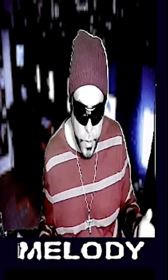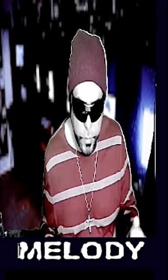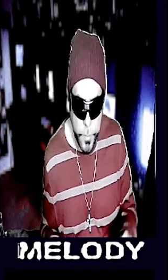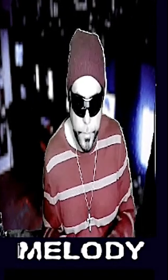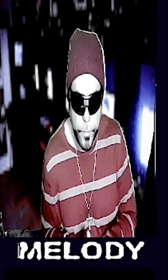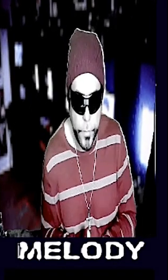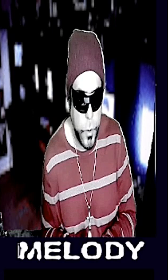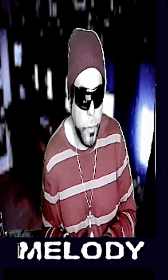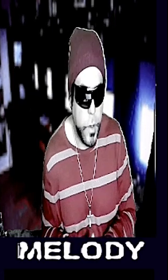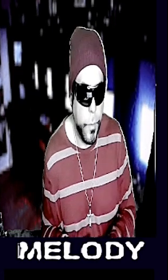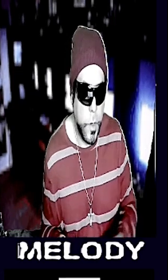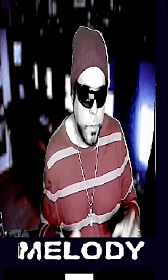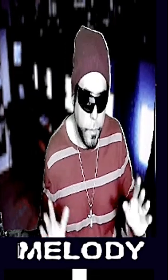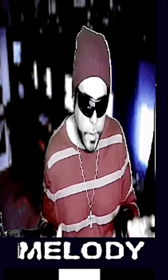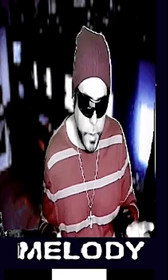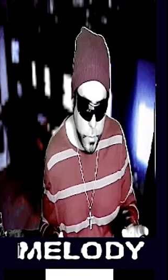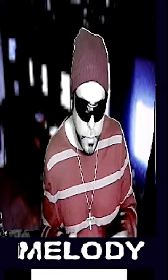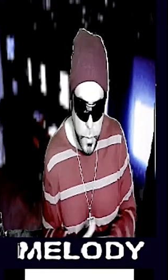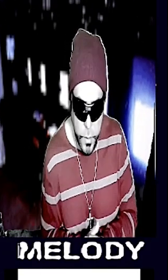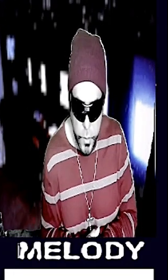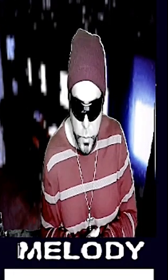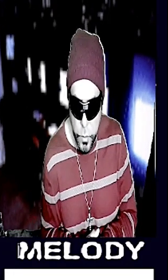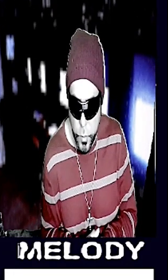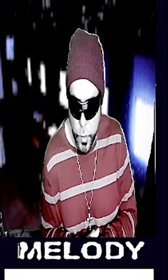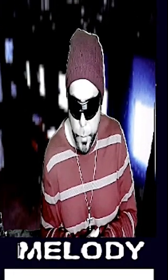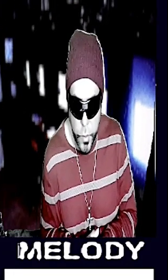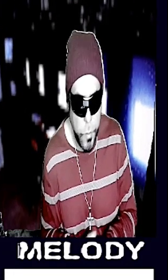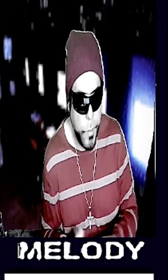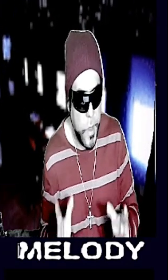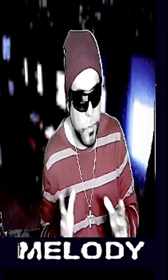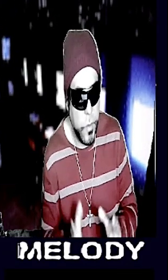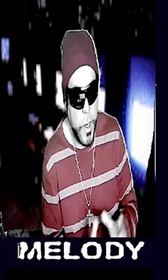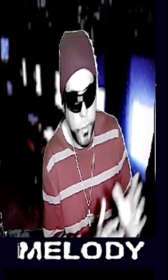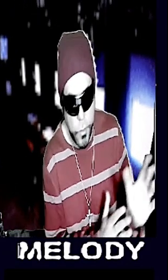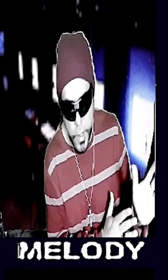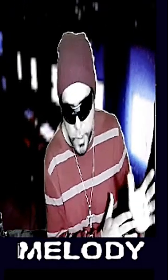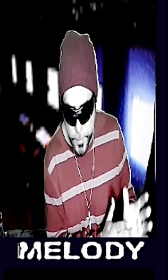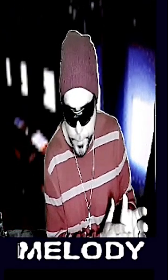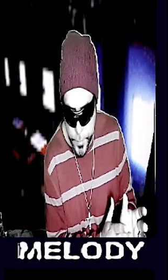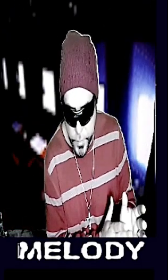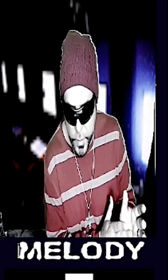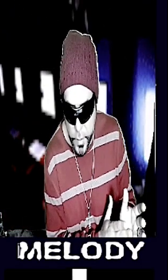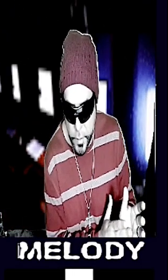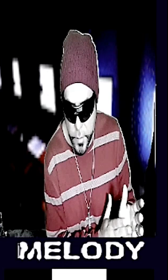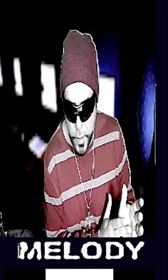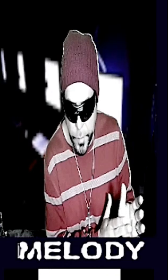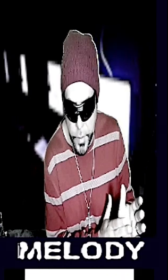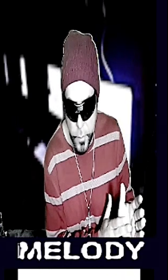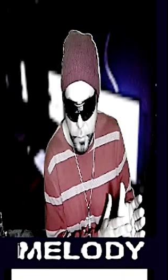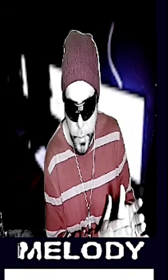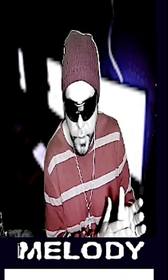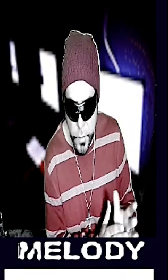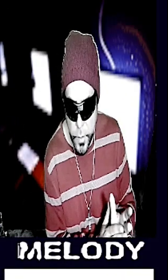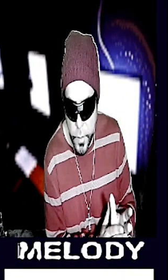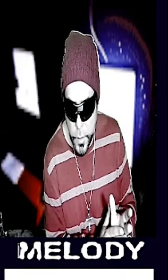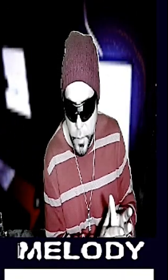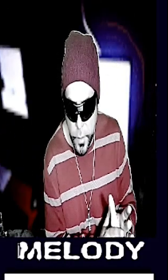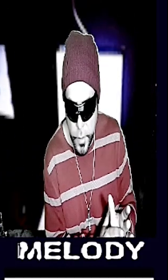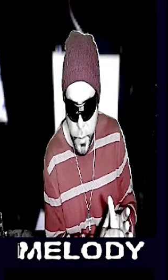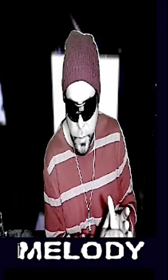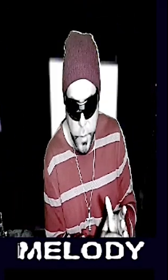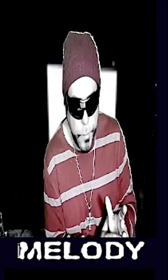acab un corrido no lo voy a poner completo solo voy a poner un pedazo de la nota también tengo un